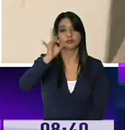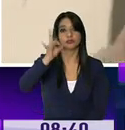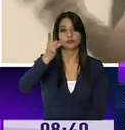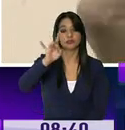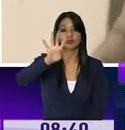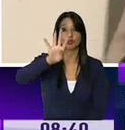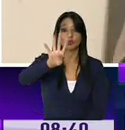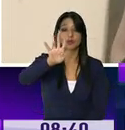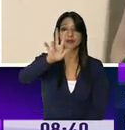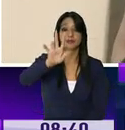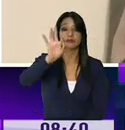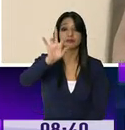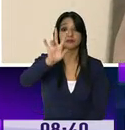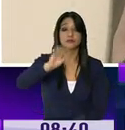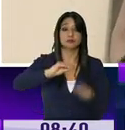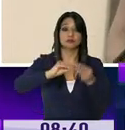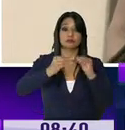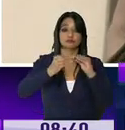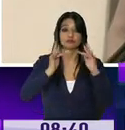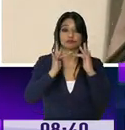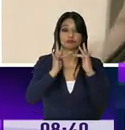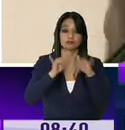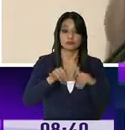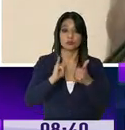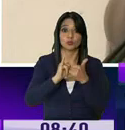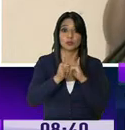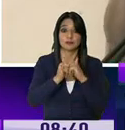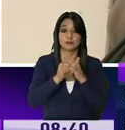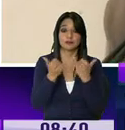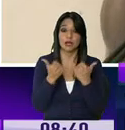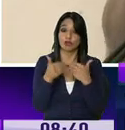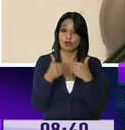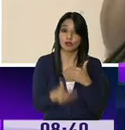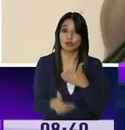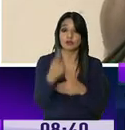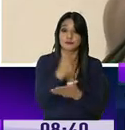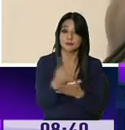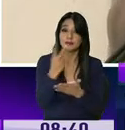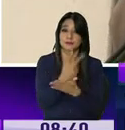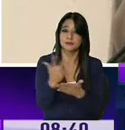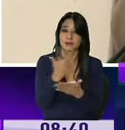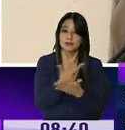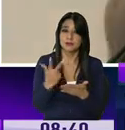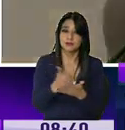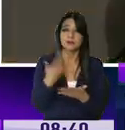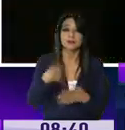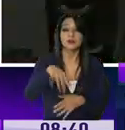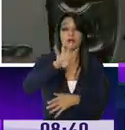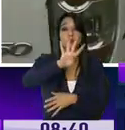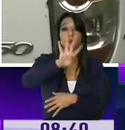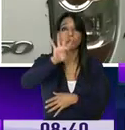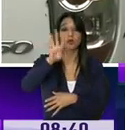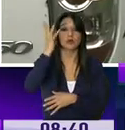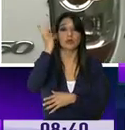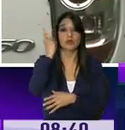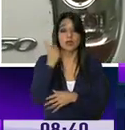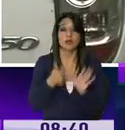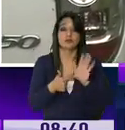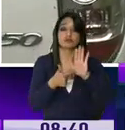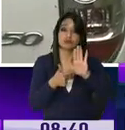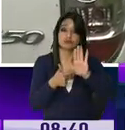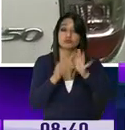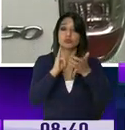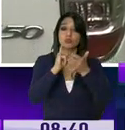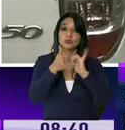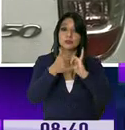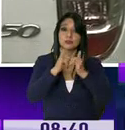098-518-4393 es el número de contacto en el cual el día de hoy, a lo largo de estas semanas, que son 44 días, nos hemos puesto a disposición de ustedes